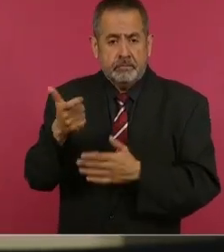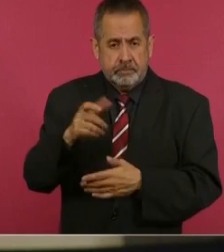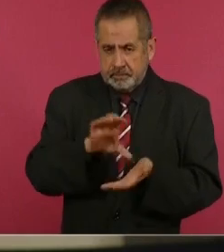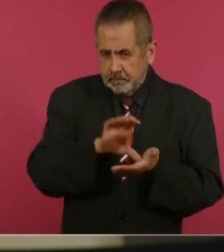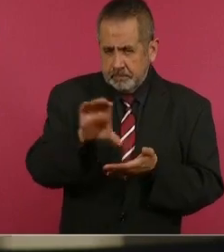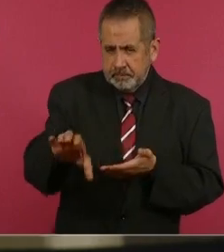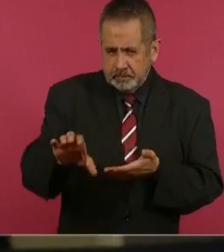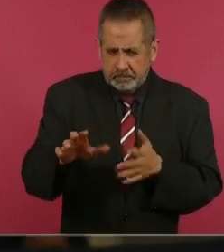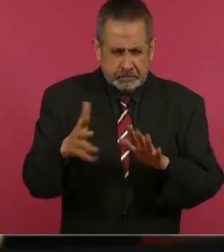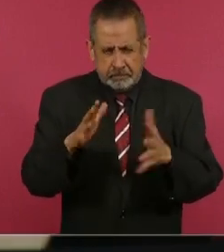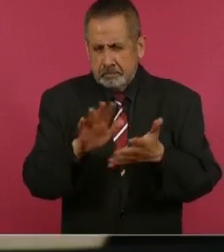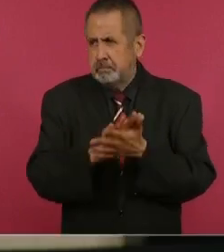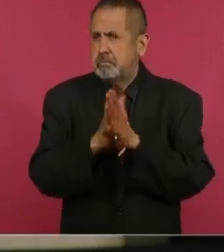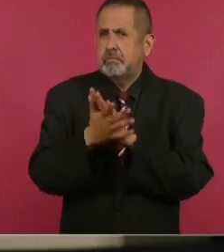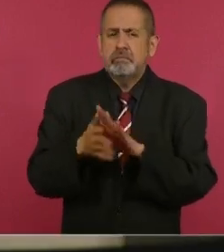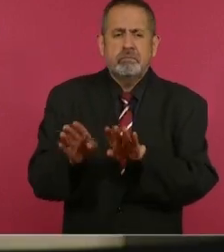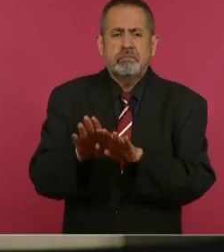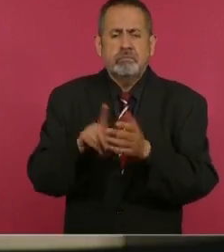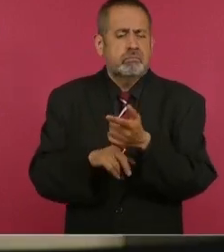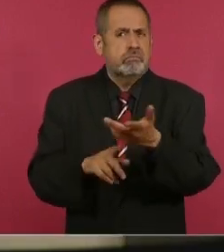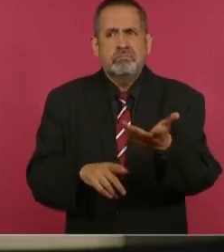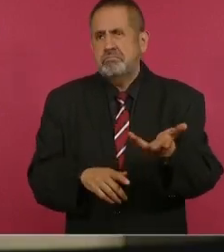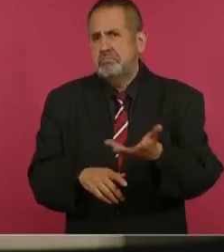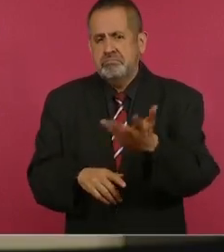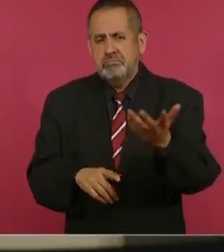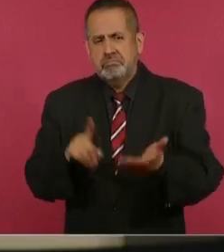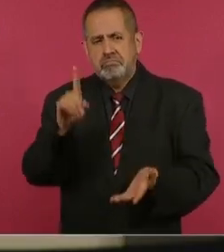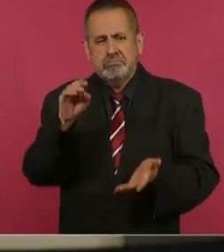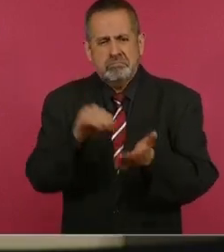20,500 millones de pesos, un equivalente a más o menos